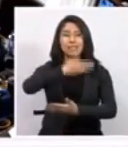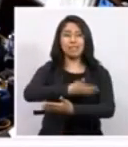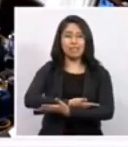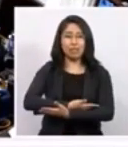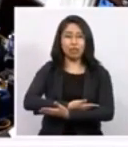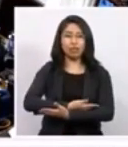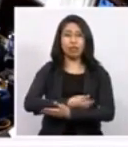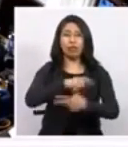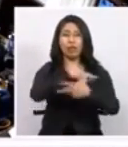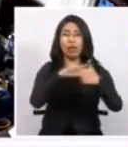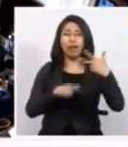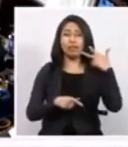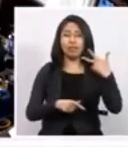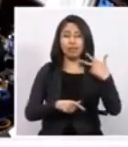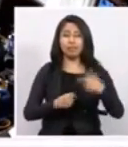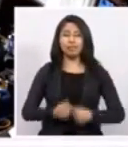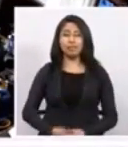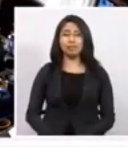Rafael, Camila.